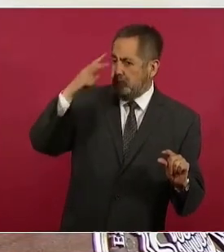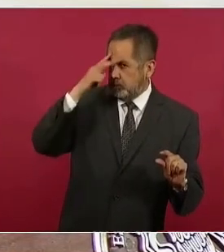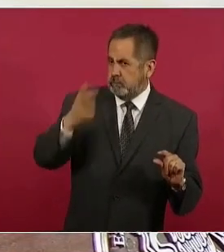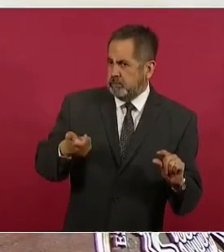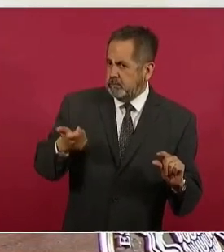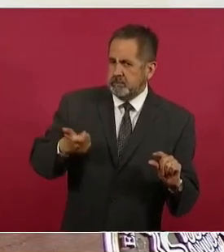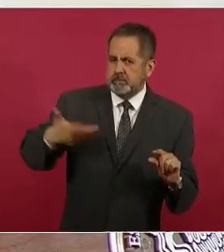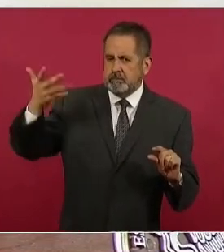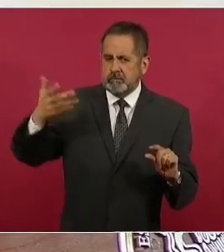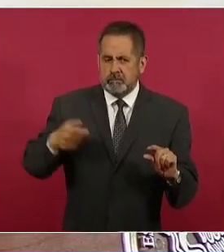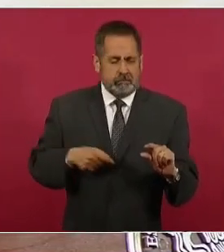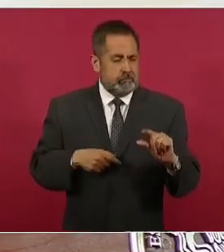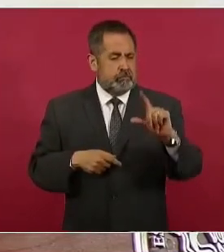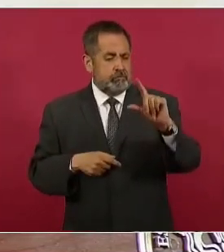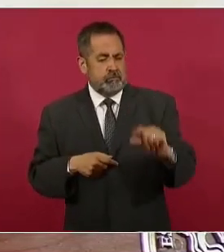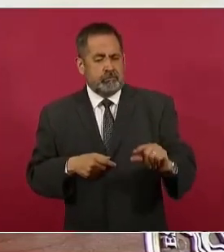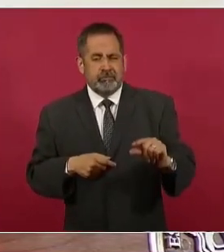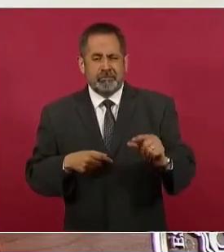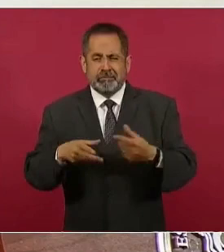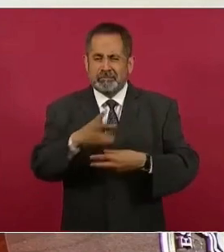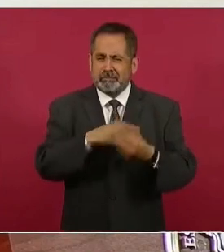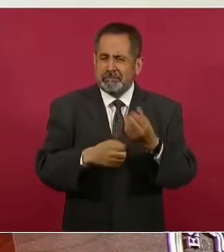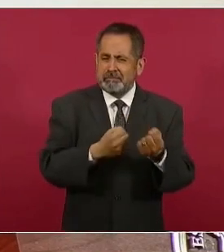la luz subsidiada.